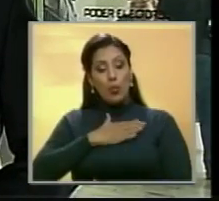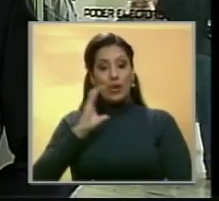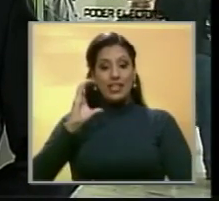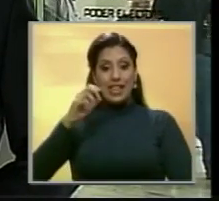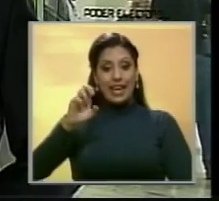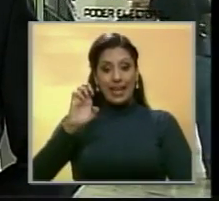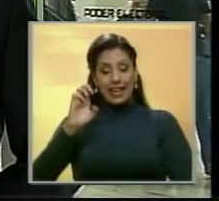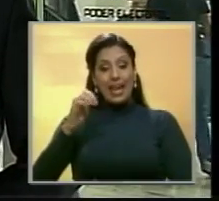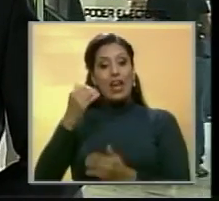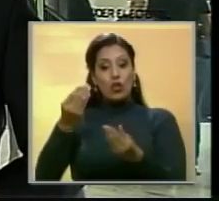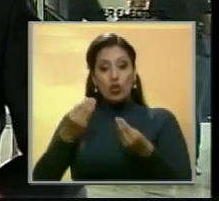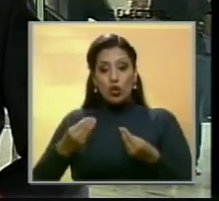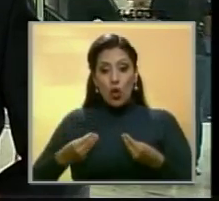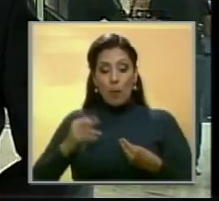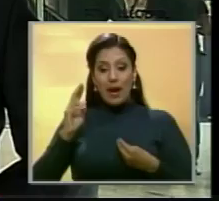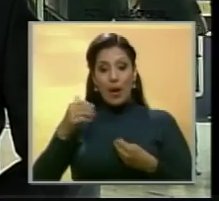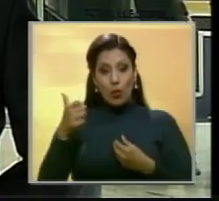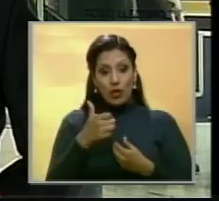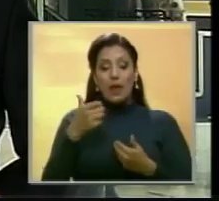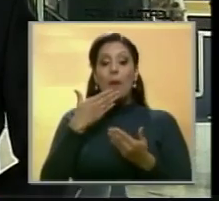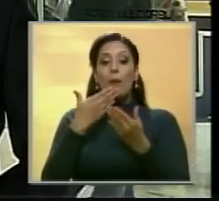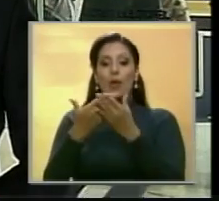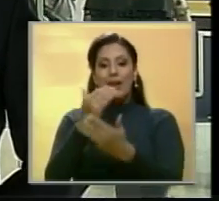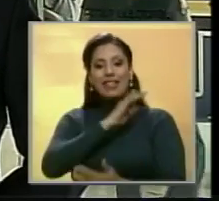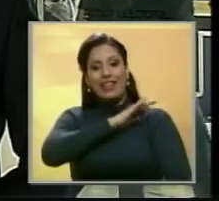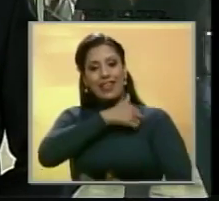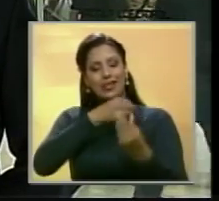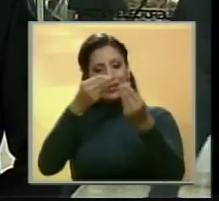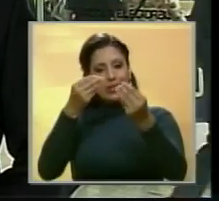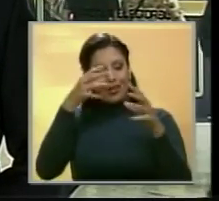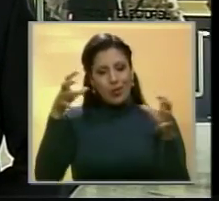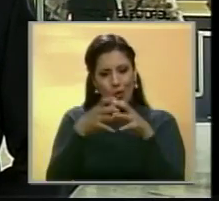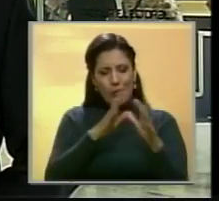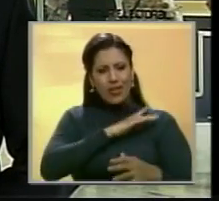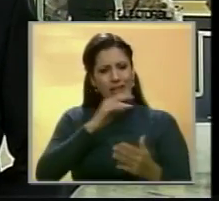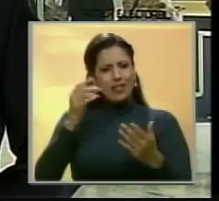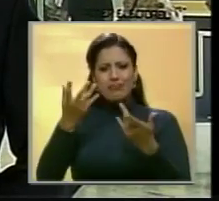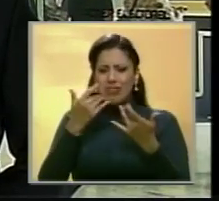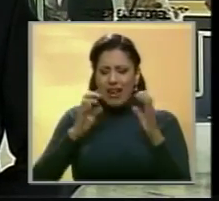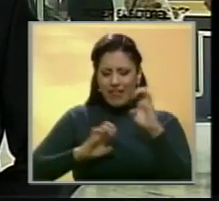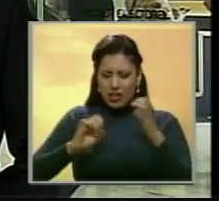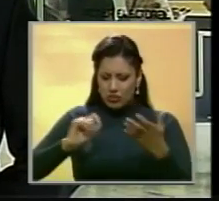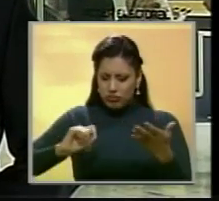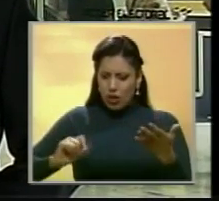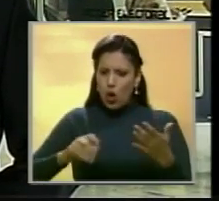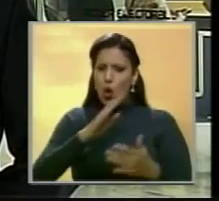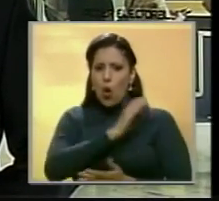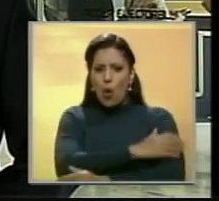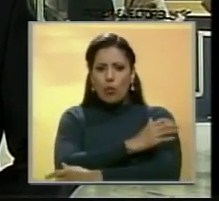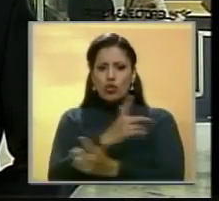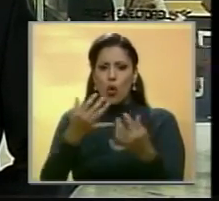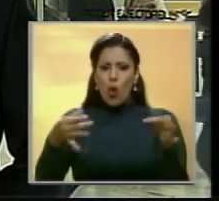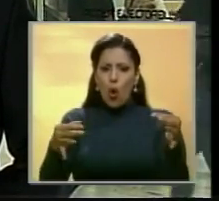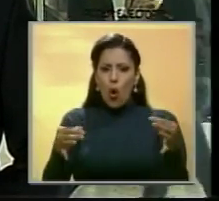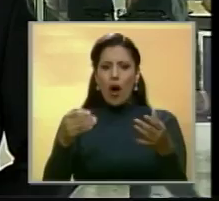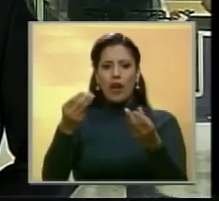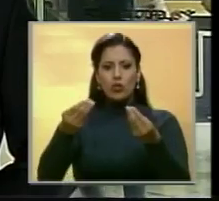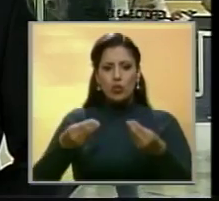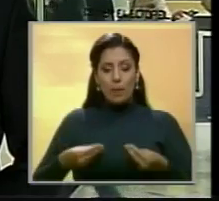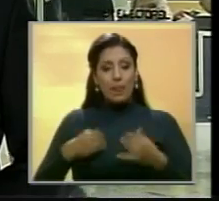Unidad Democrática, dijo que la iba a presentar al directorio para analizar qué es lo que está solicitando la oposición en ese documento que